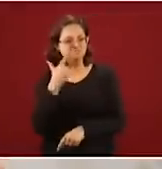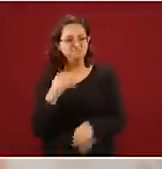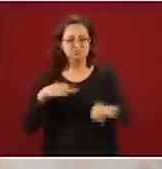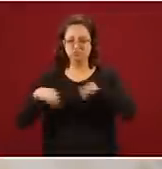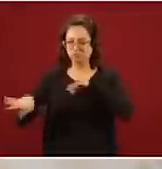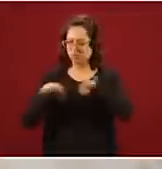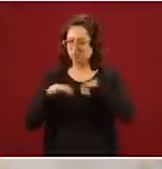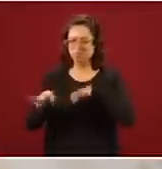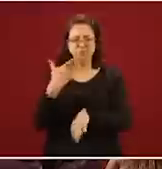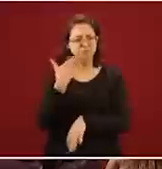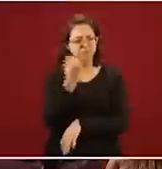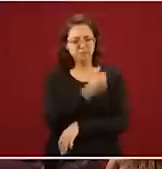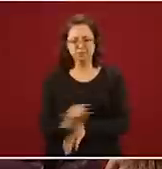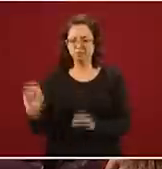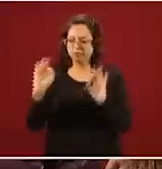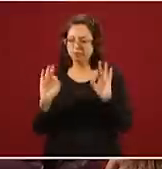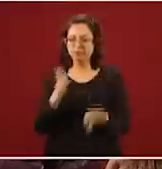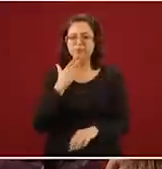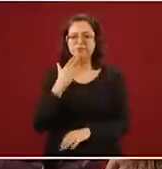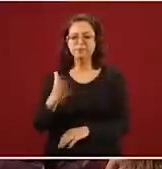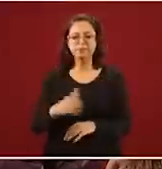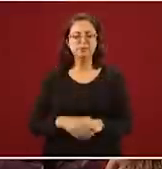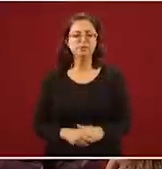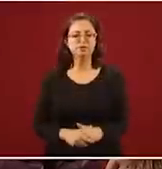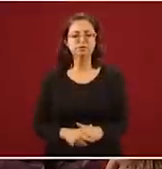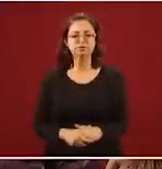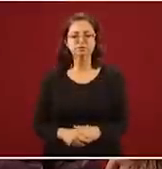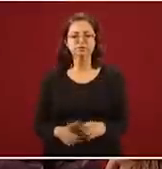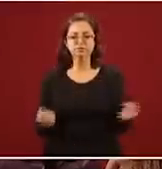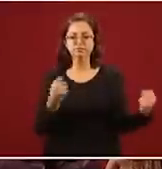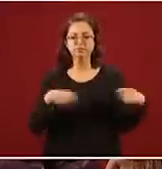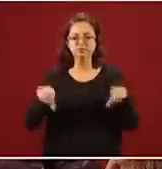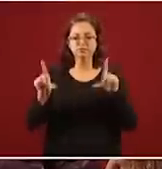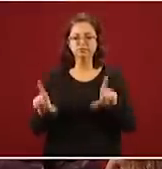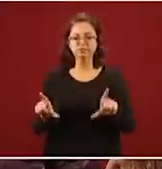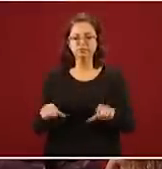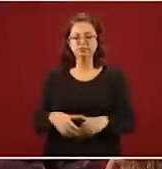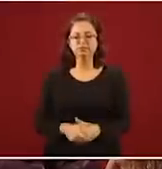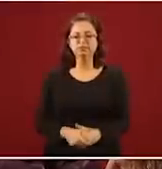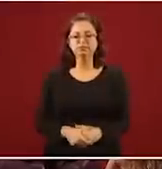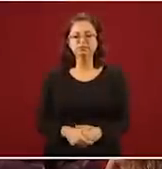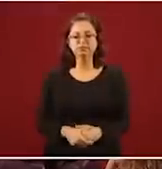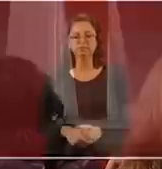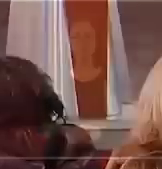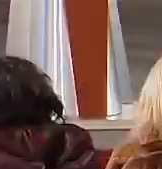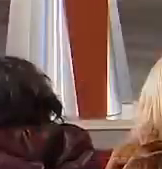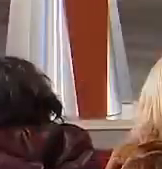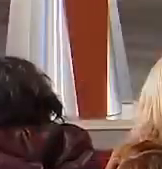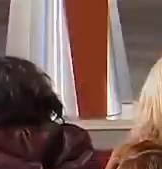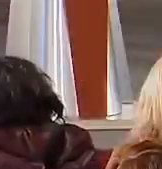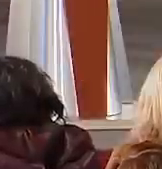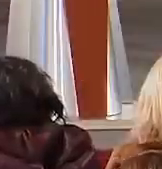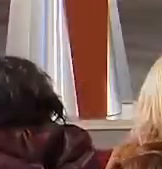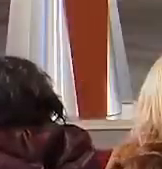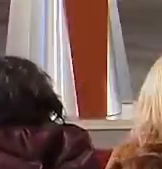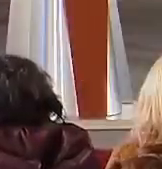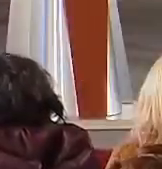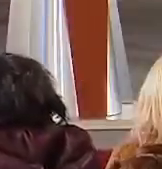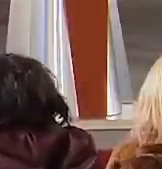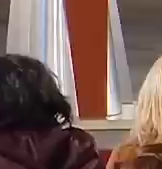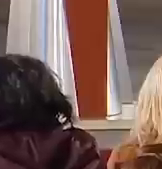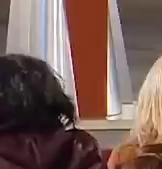en todos los hospitales. La siguiente. Estas son las entidades, como